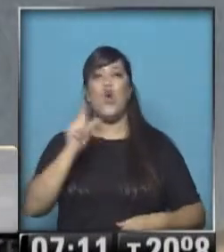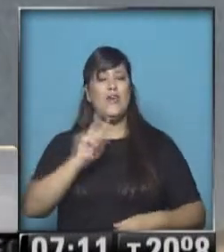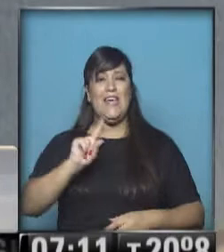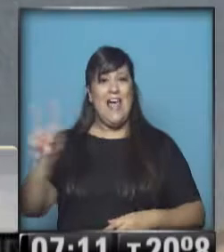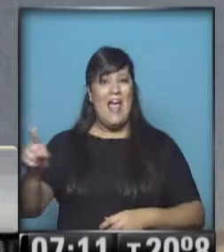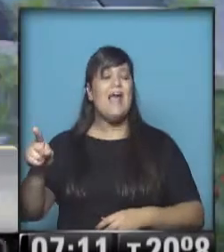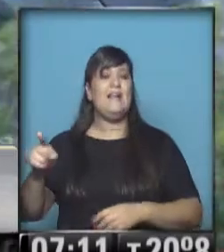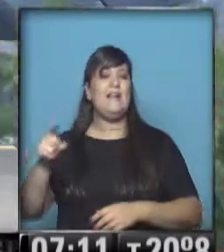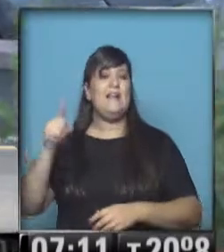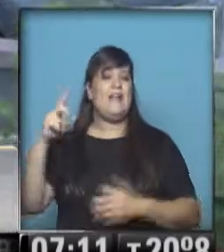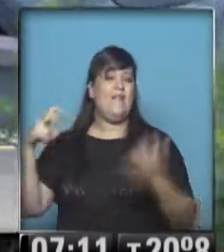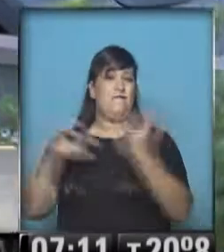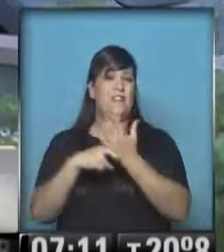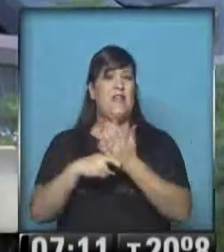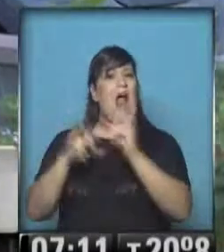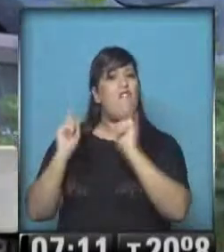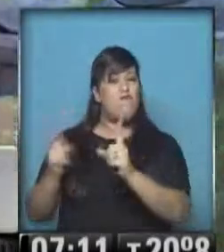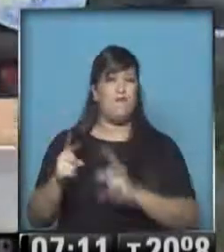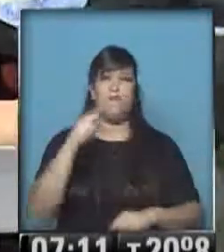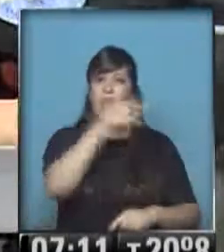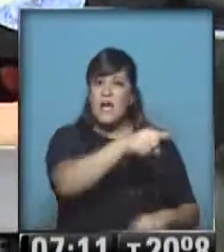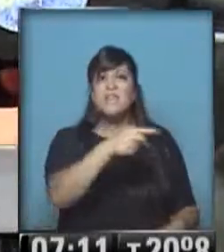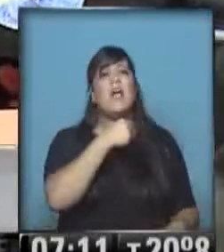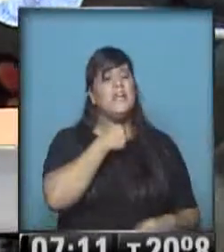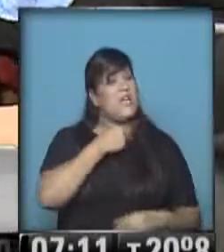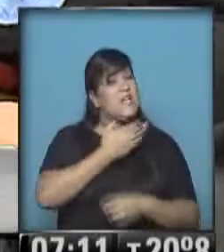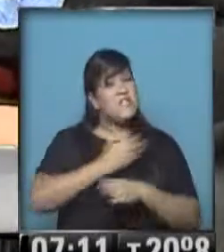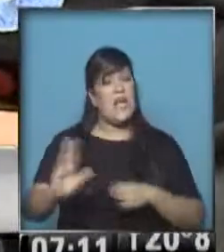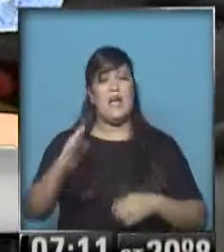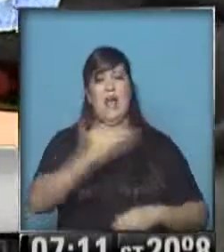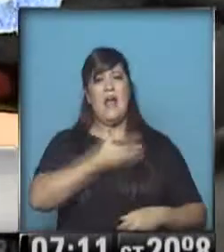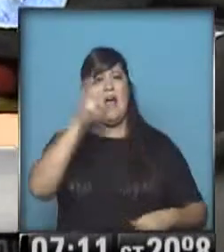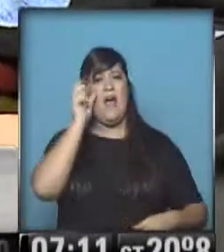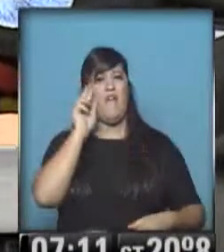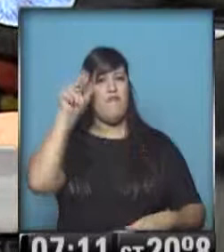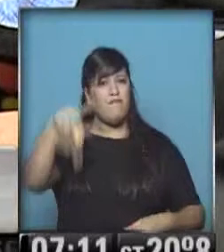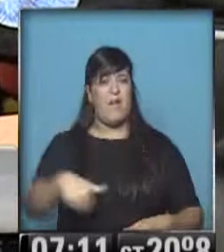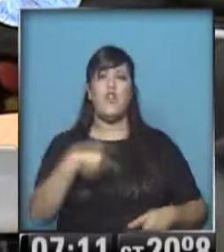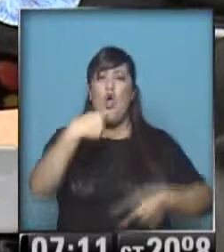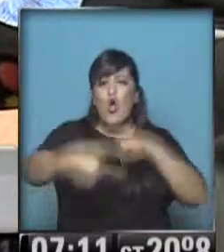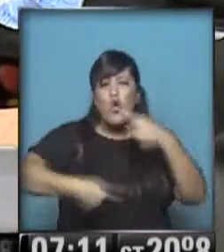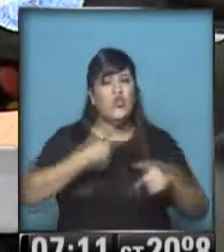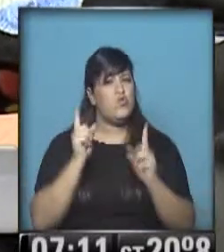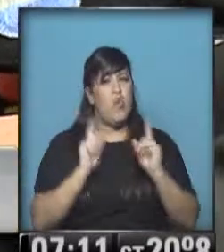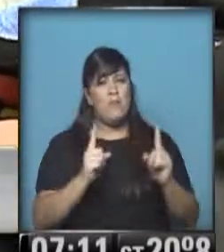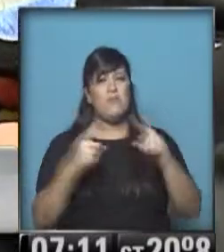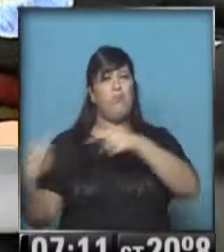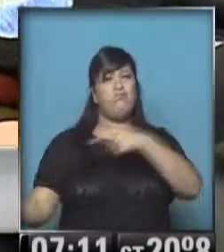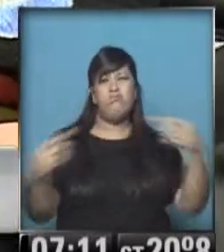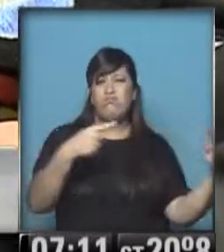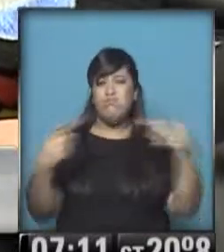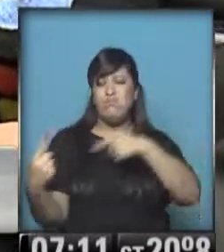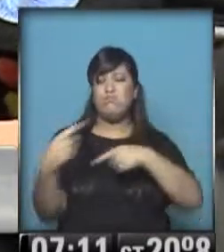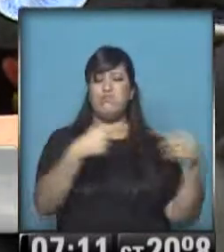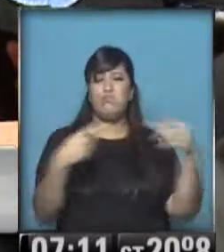Salgado pretende que esa Cámara revoque la decisión de Palmagini. Es un nuevo giro, sigue la disputa entre Fame